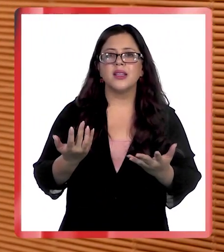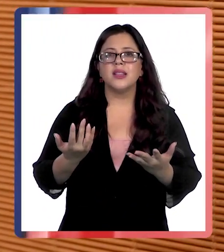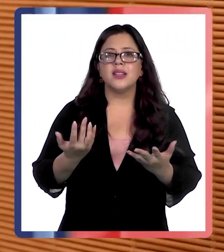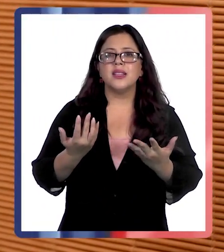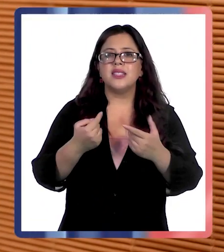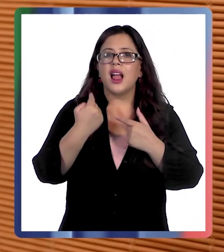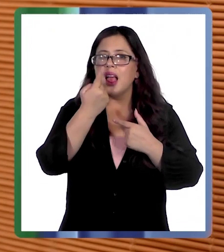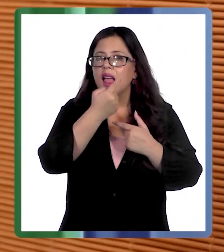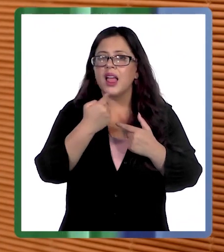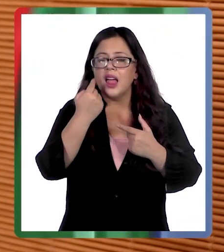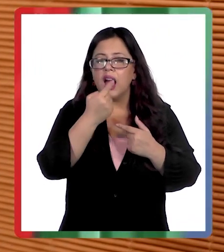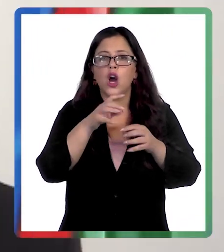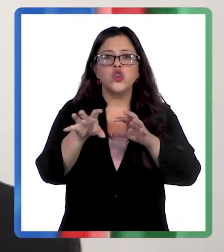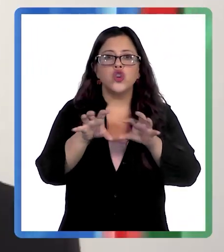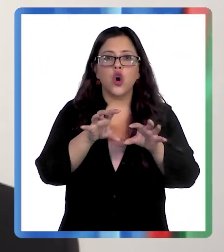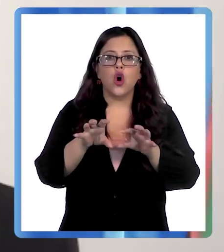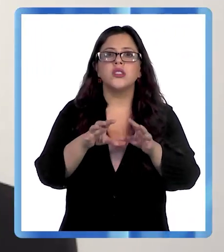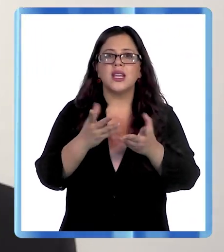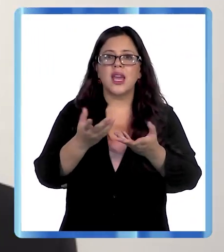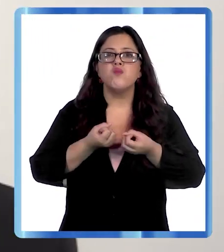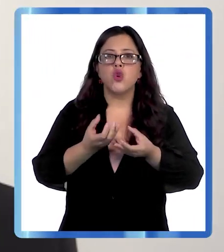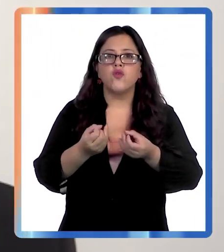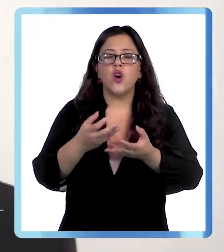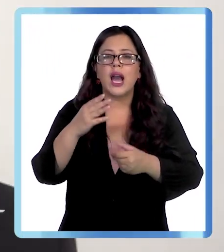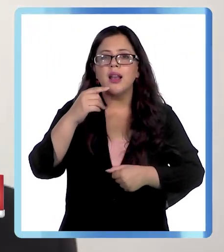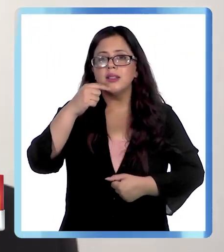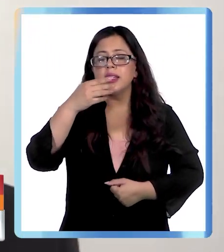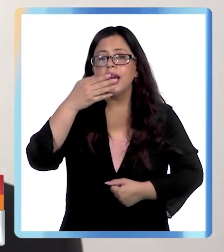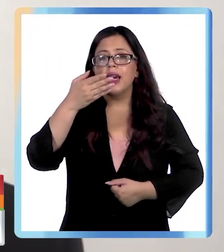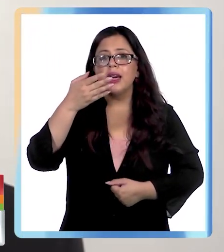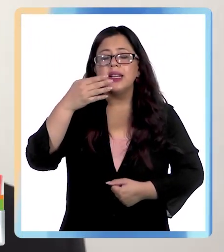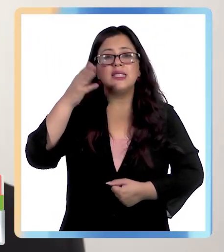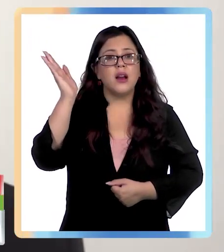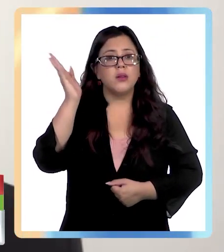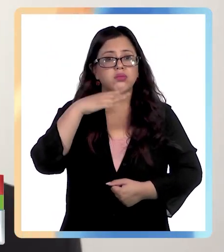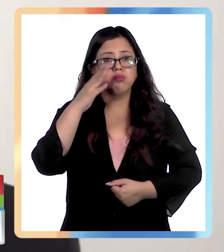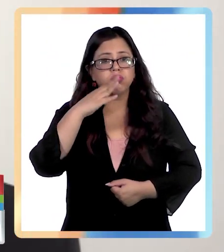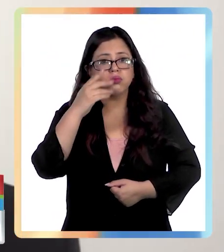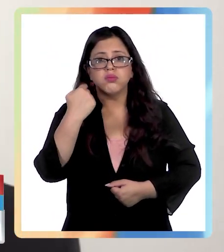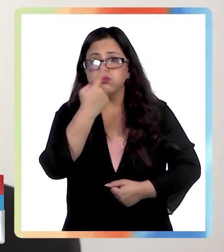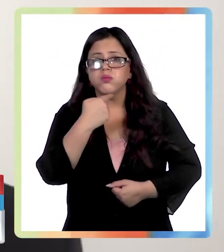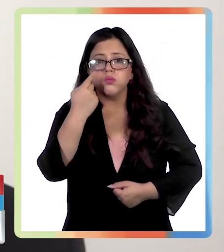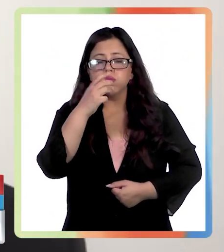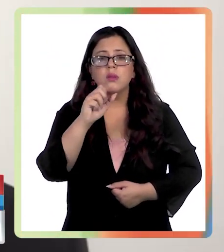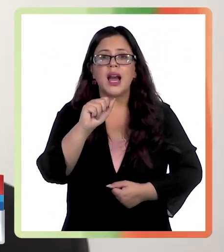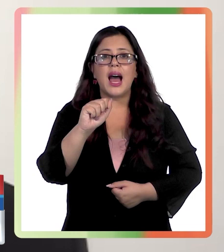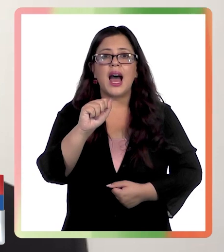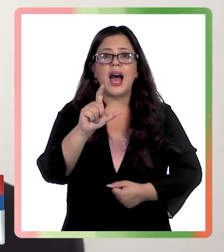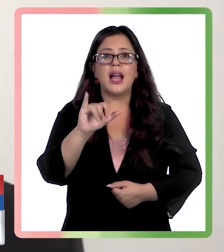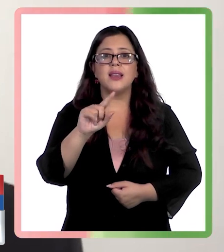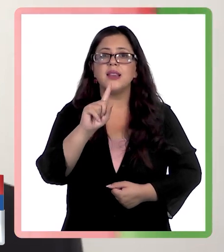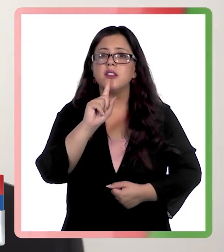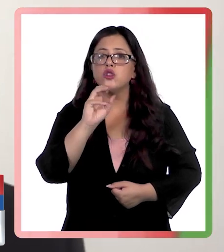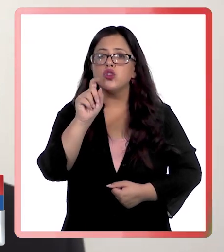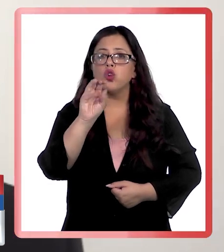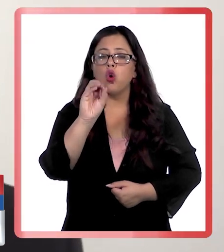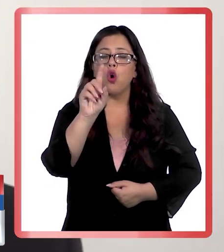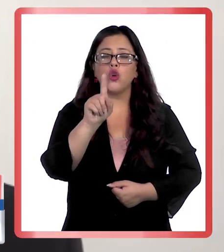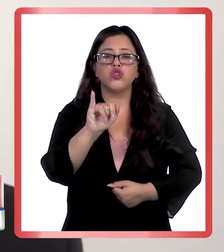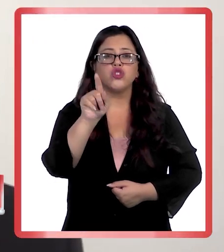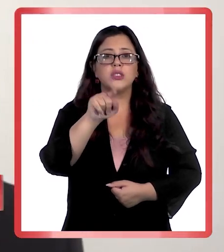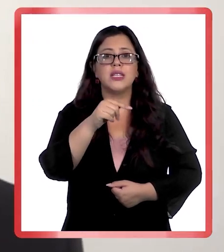decía yo de componentes volátiles sulfurados que producce la litosis algo importante fíjate además de nuestro cepillo de